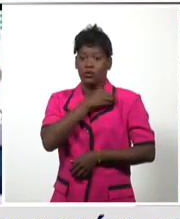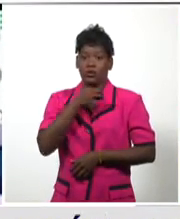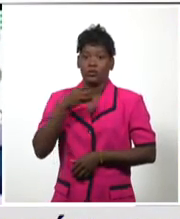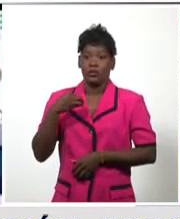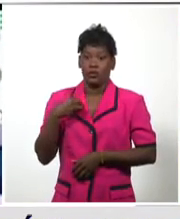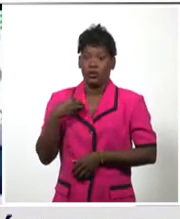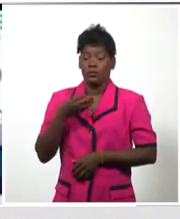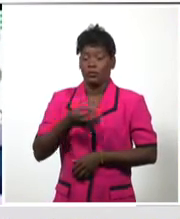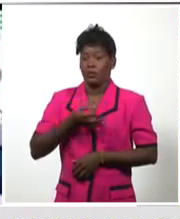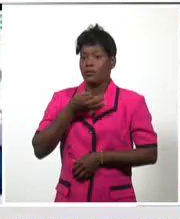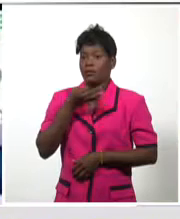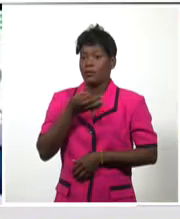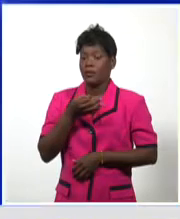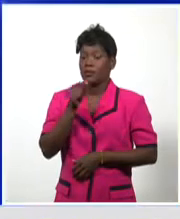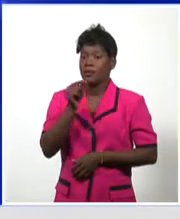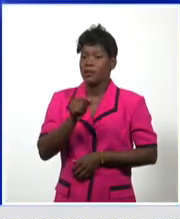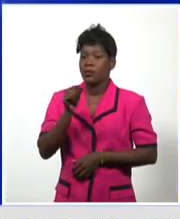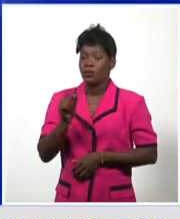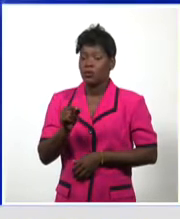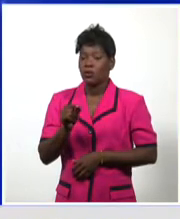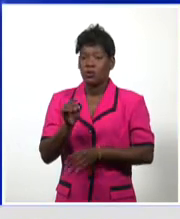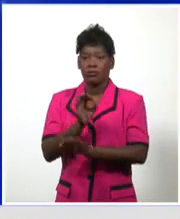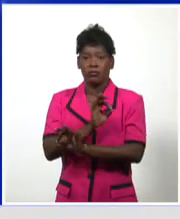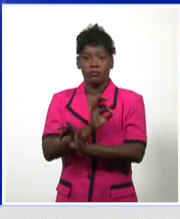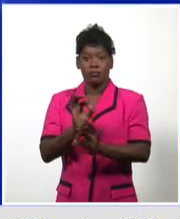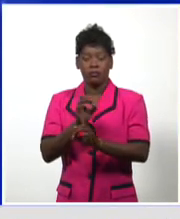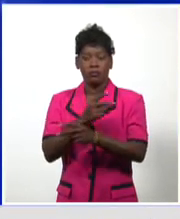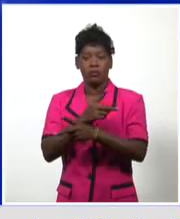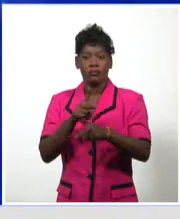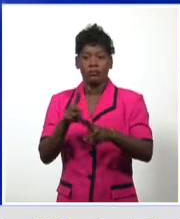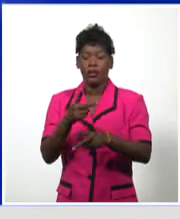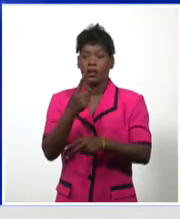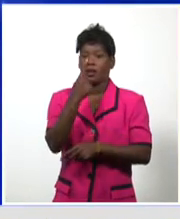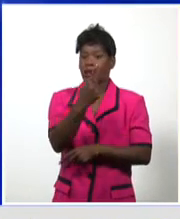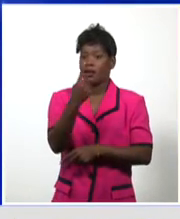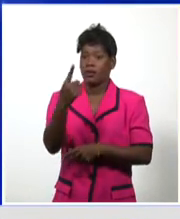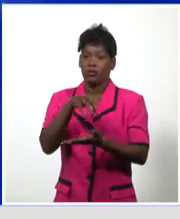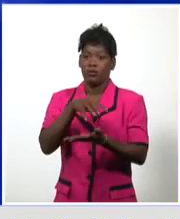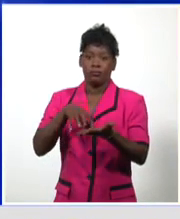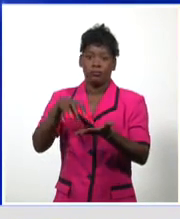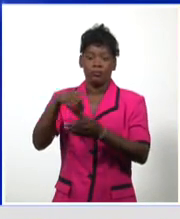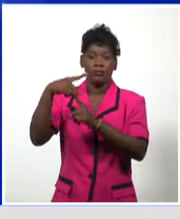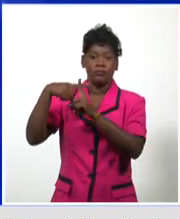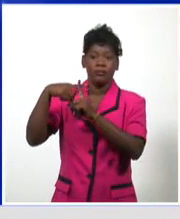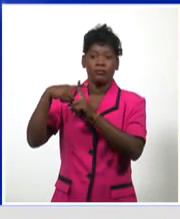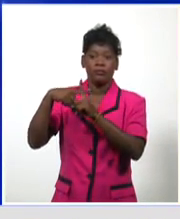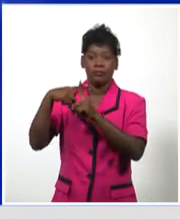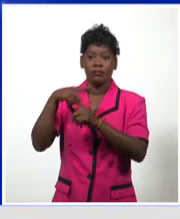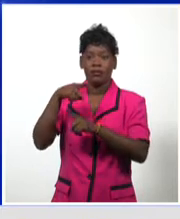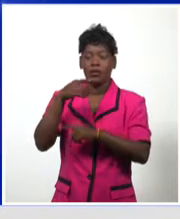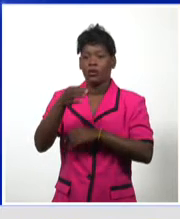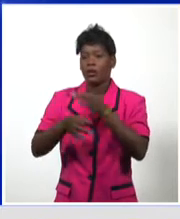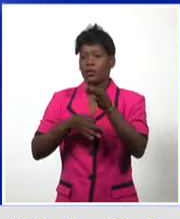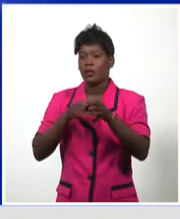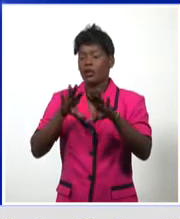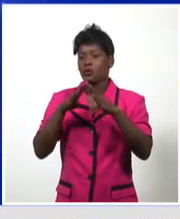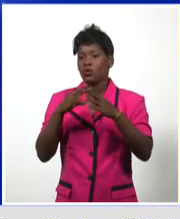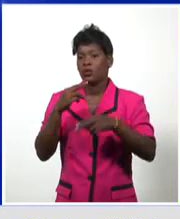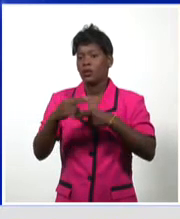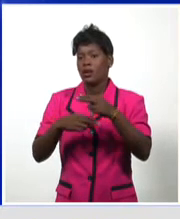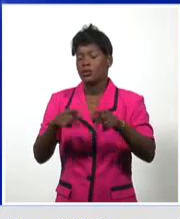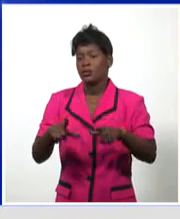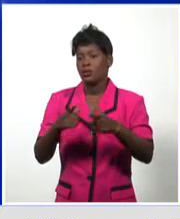los especialistas del Instituto de Meteorología y de cada estación meteorológica a lo largo y ancho del país también mantienen sus medidas de protección. Pero no solo se trabaja